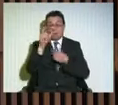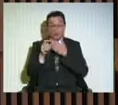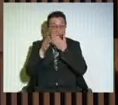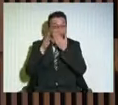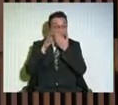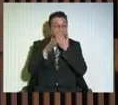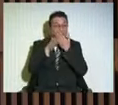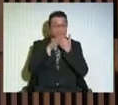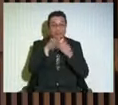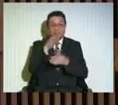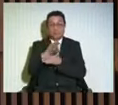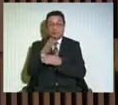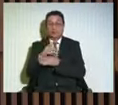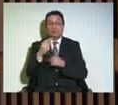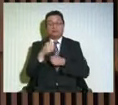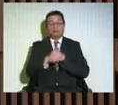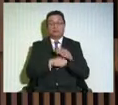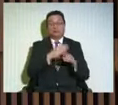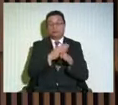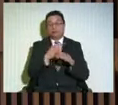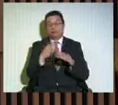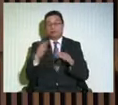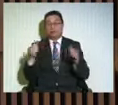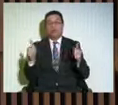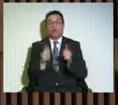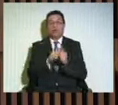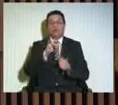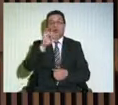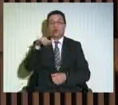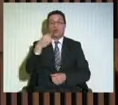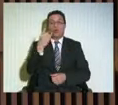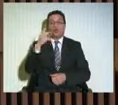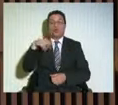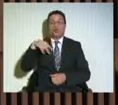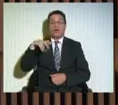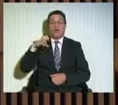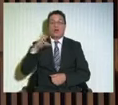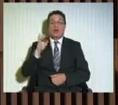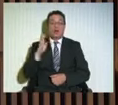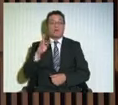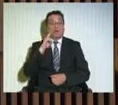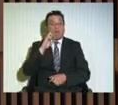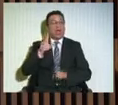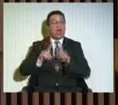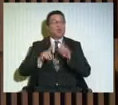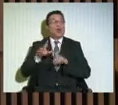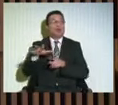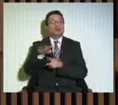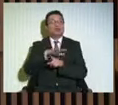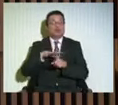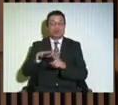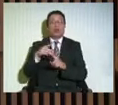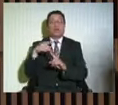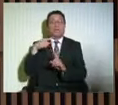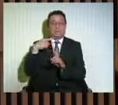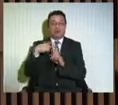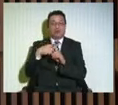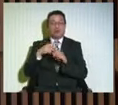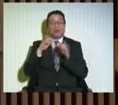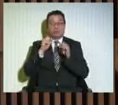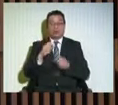recorrió una trayectoria junto a JUNAEF, pero hay situaciones que yo creo que son buenas de que